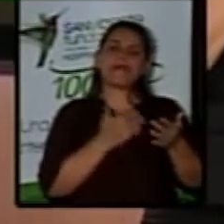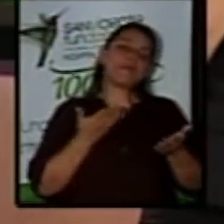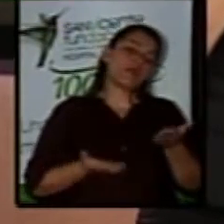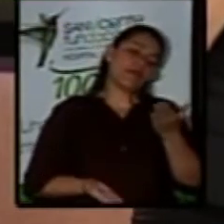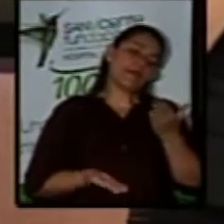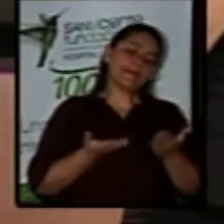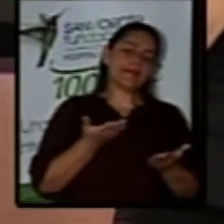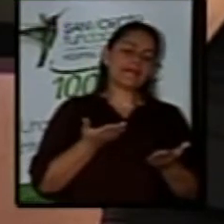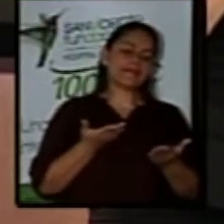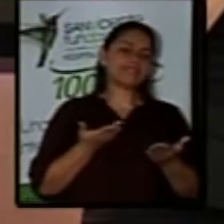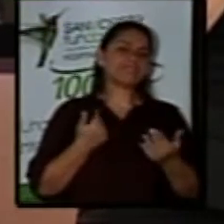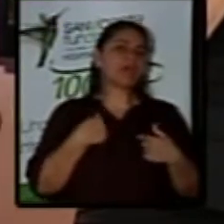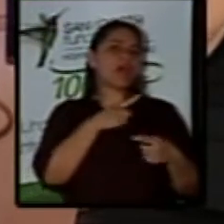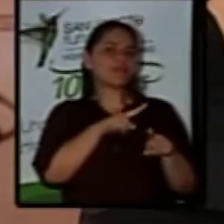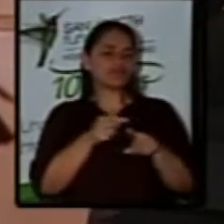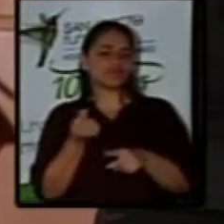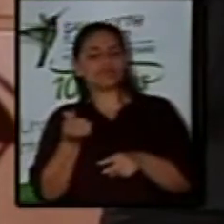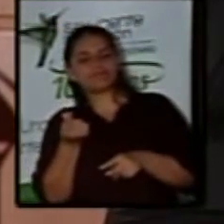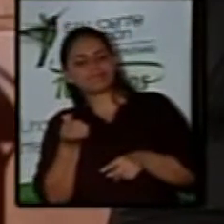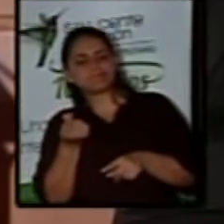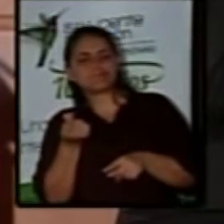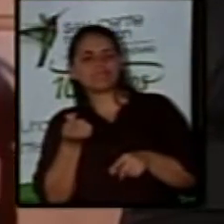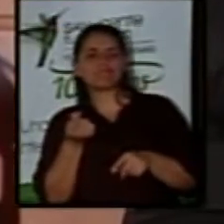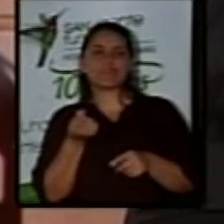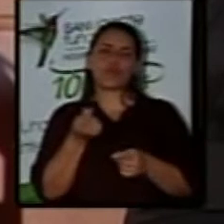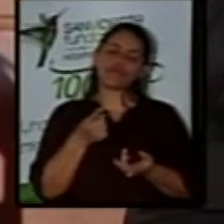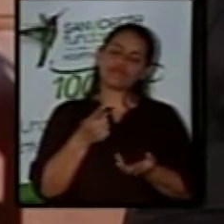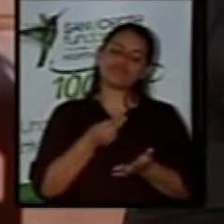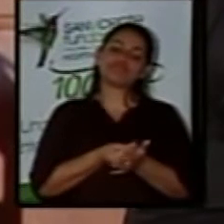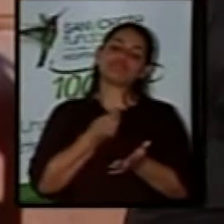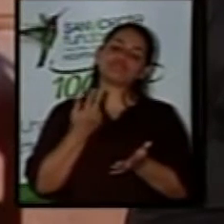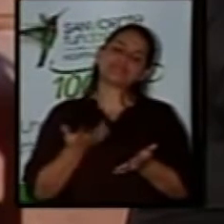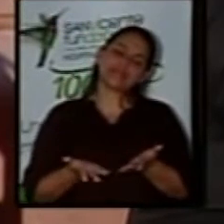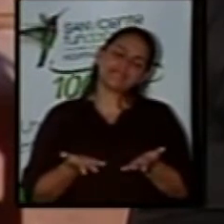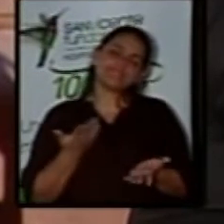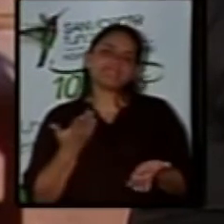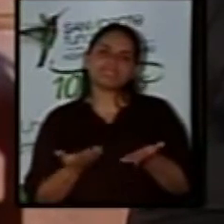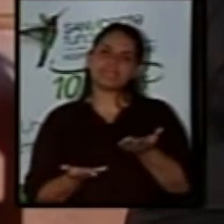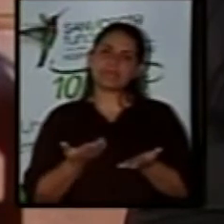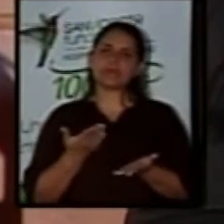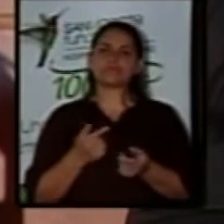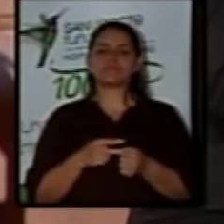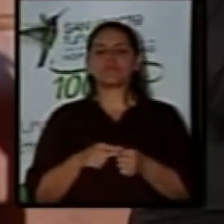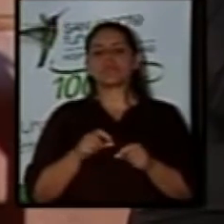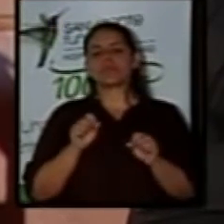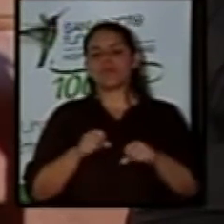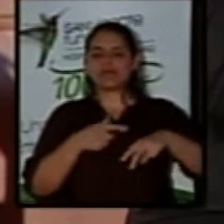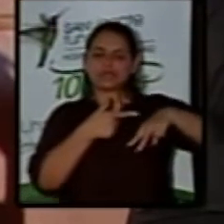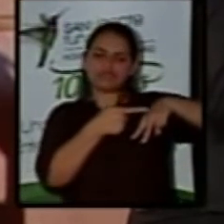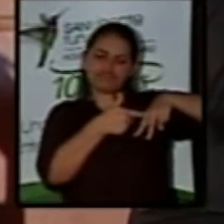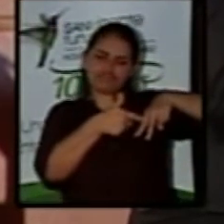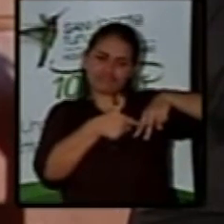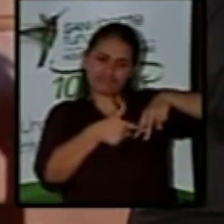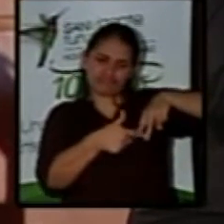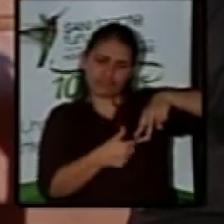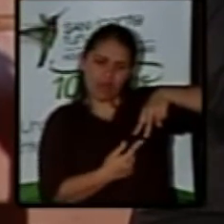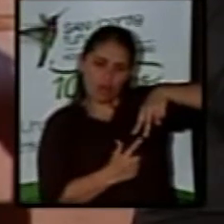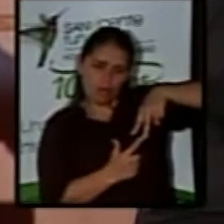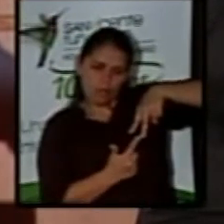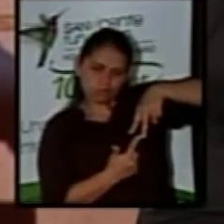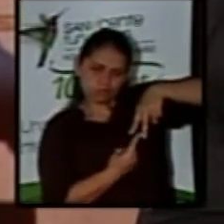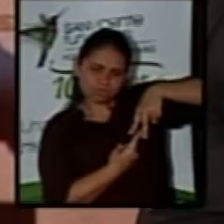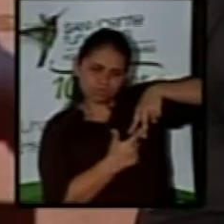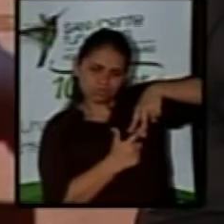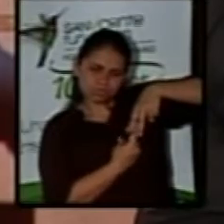buenos resultados. Esto depende de la capacidad económica de las personas, que son las terapias endovasculares. Pueden ser con endoláser, eso es